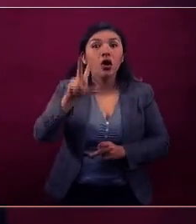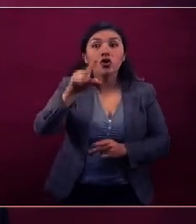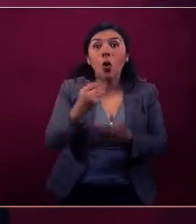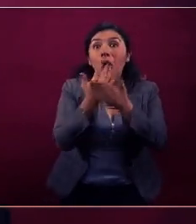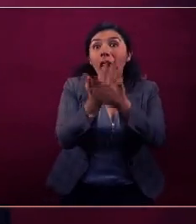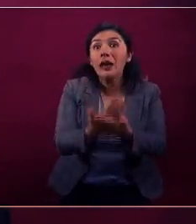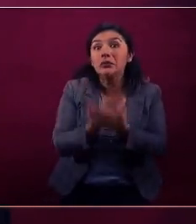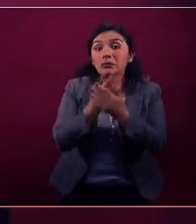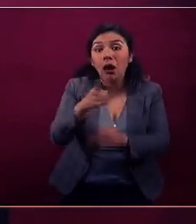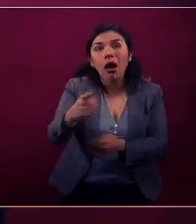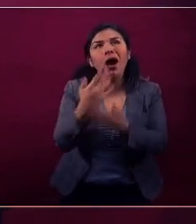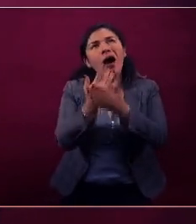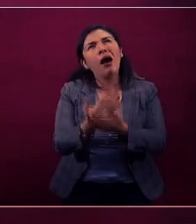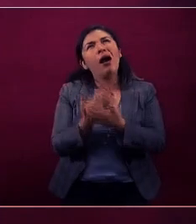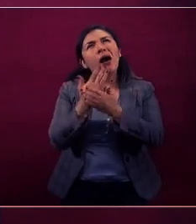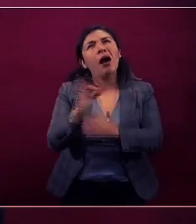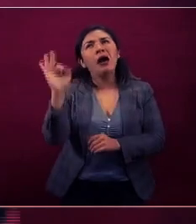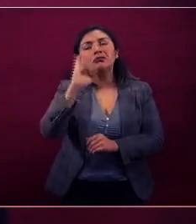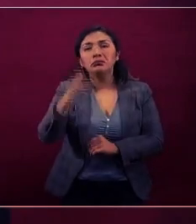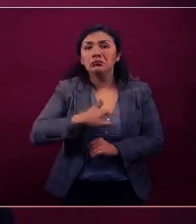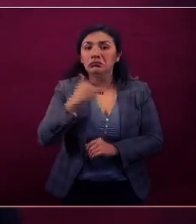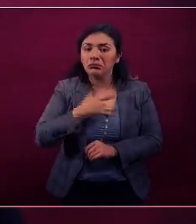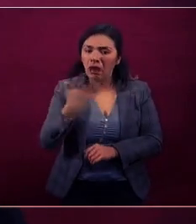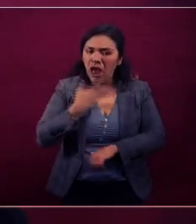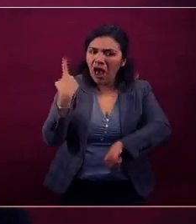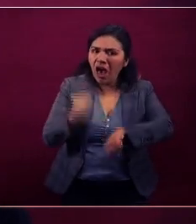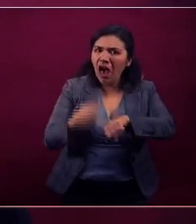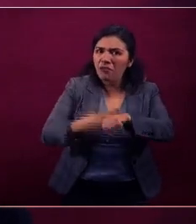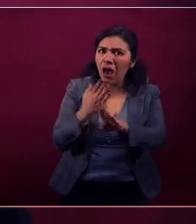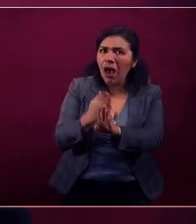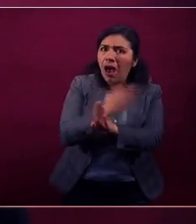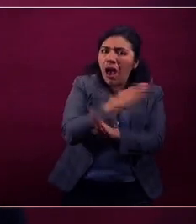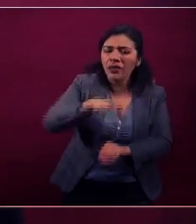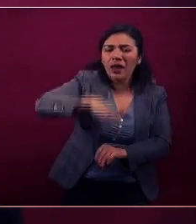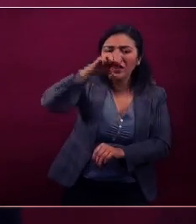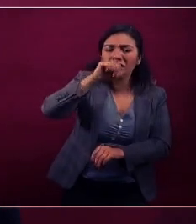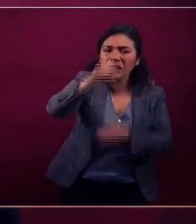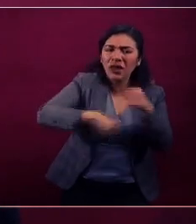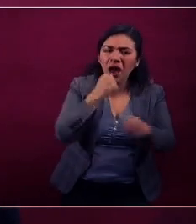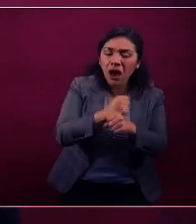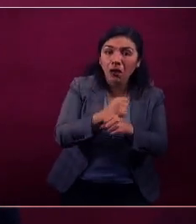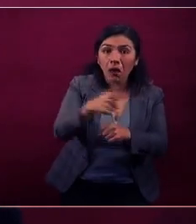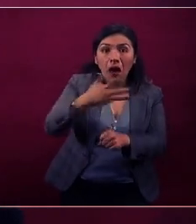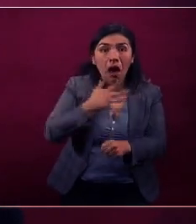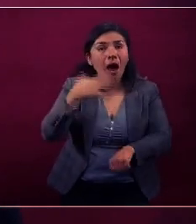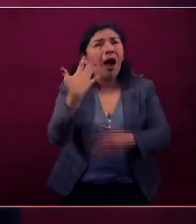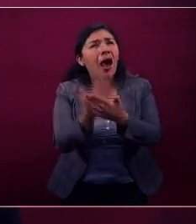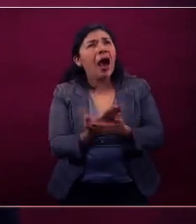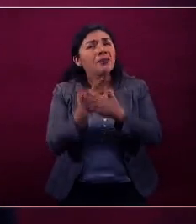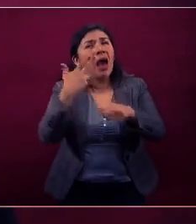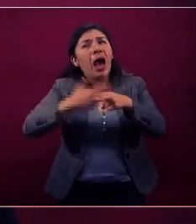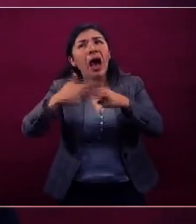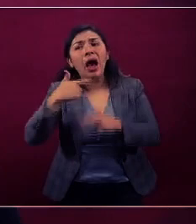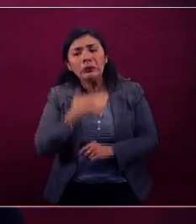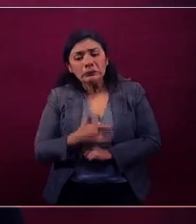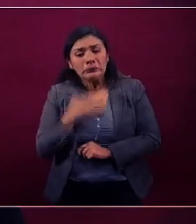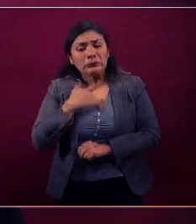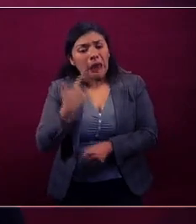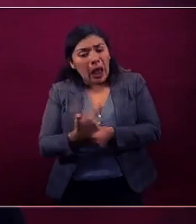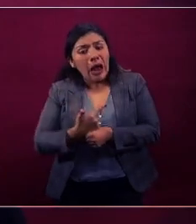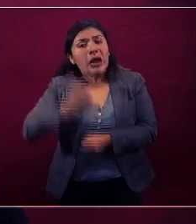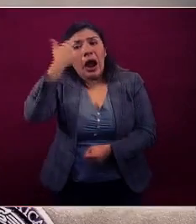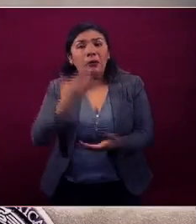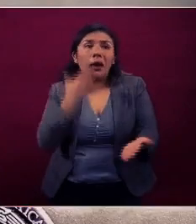espere, por favor, no se esperen si tienen enfermedades crónicas, son mayores de 60 años, no se esperen a que estén gravemente enfermas